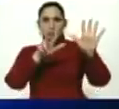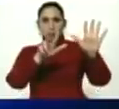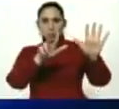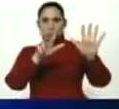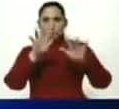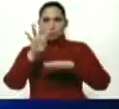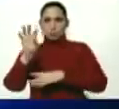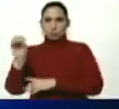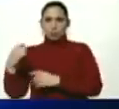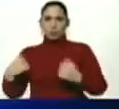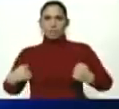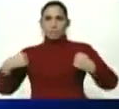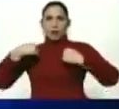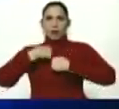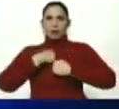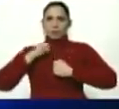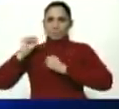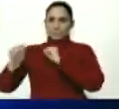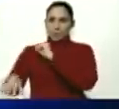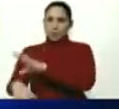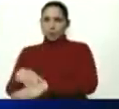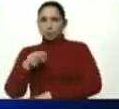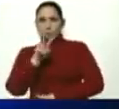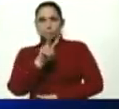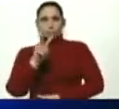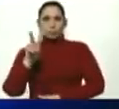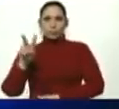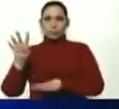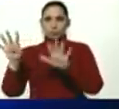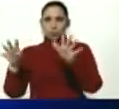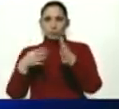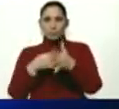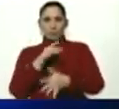3.840 batas desechables y